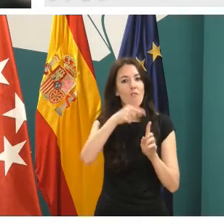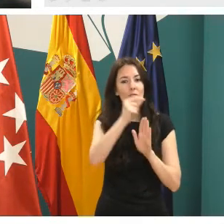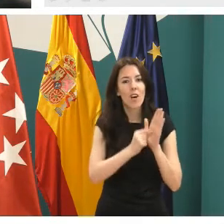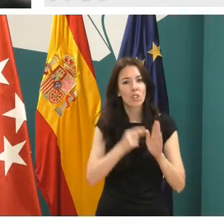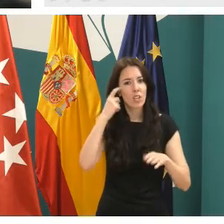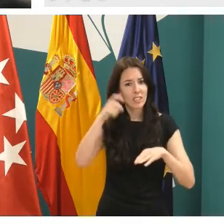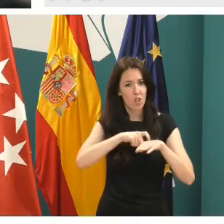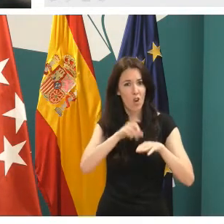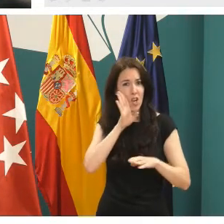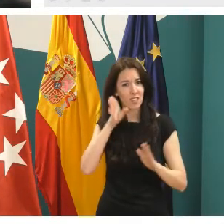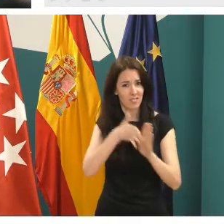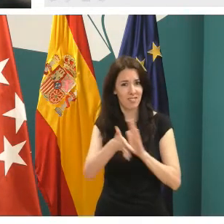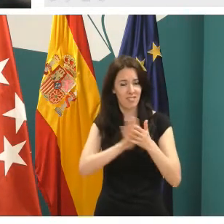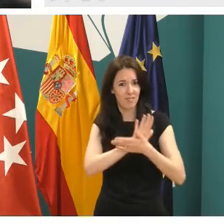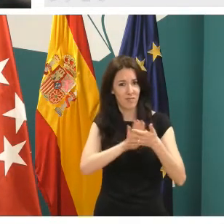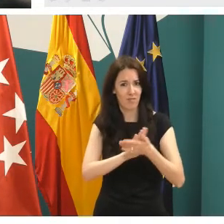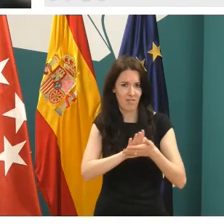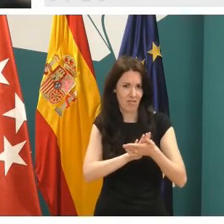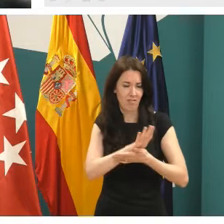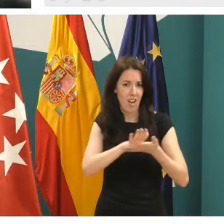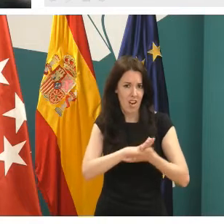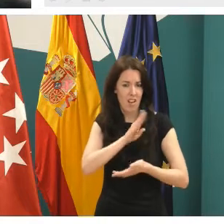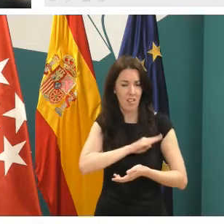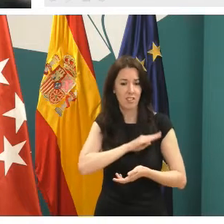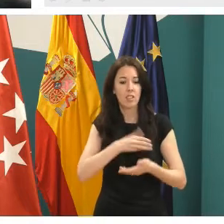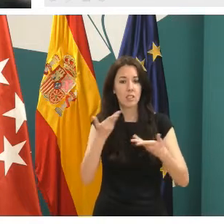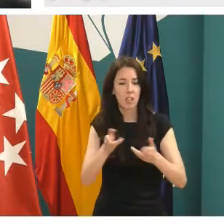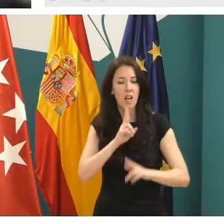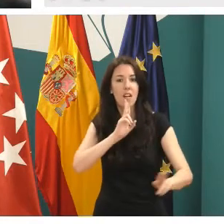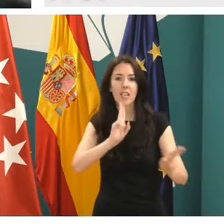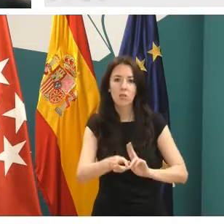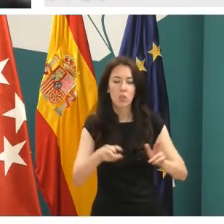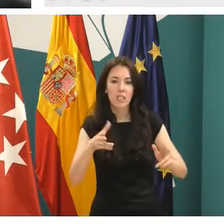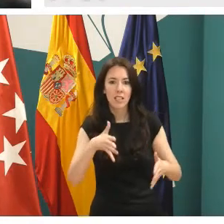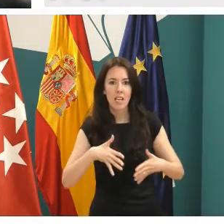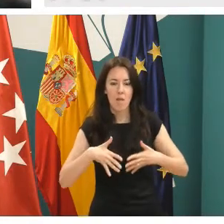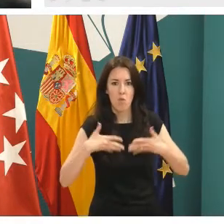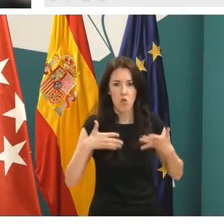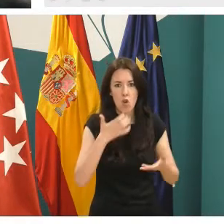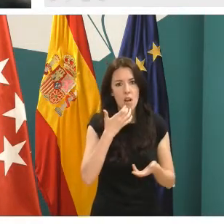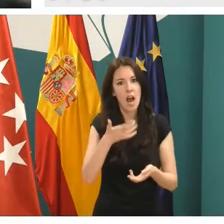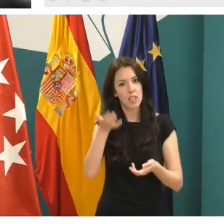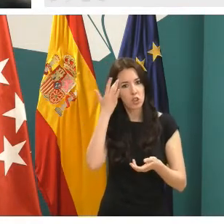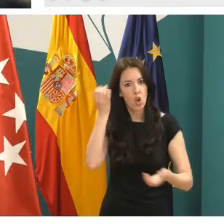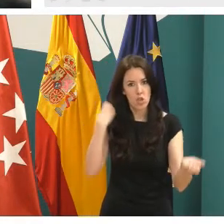que hemos hablado, que hemos comentado tanto. Las respuestas emocionales, cognitivas y